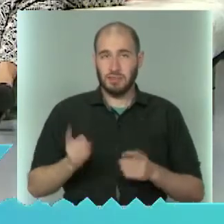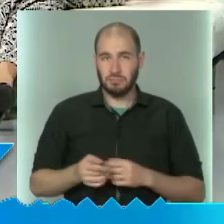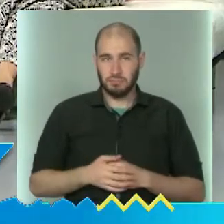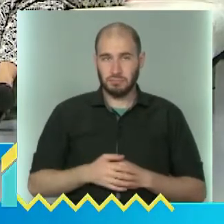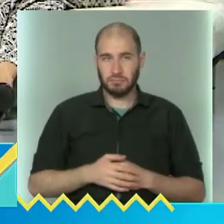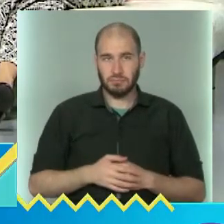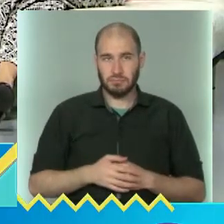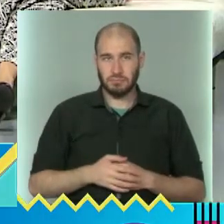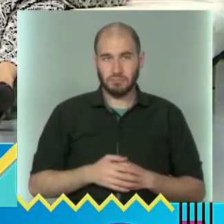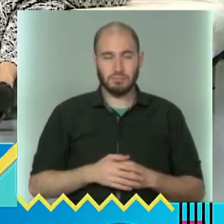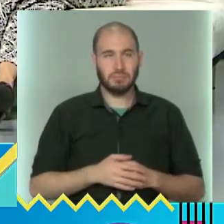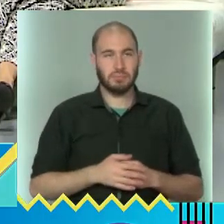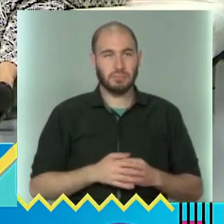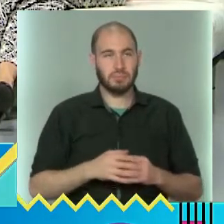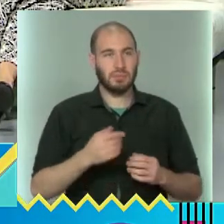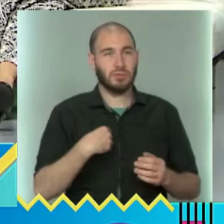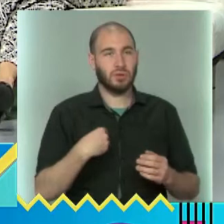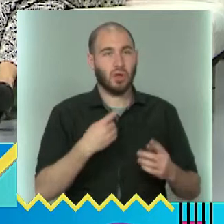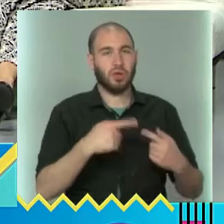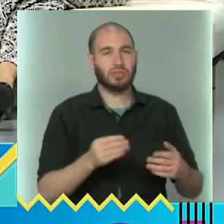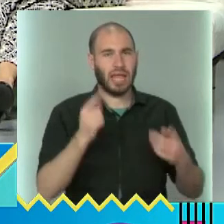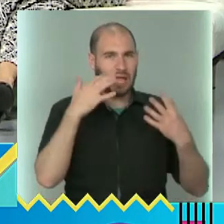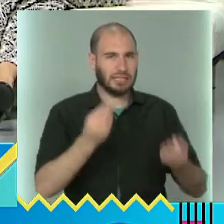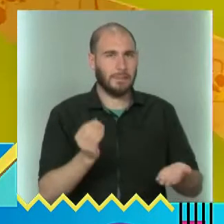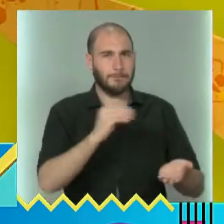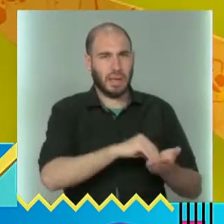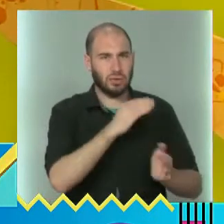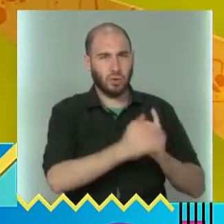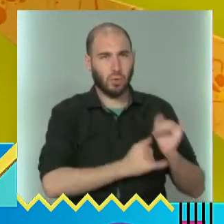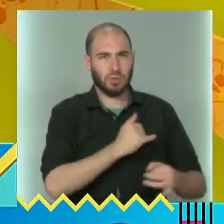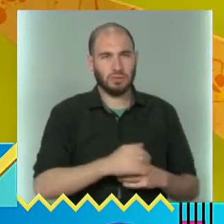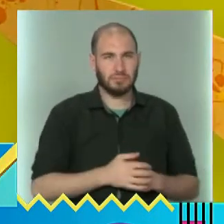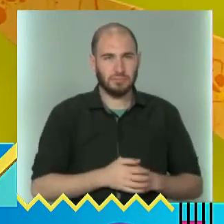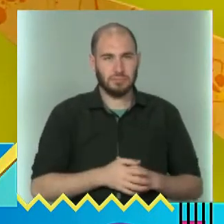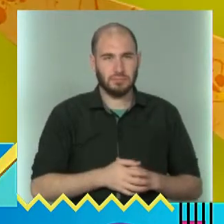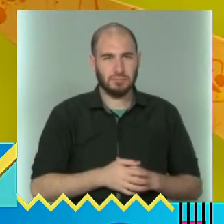te decía, bueno, puedo sumar un poquito desde la ética que tiene que ver...